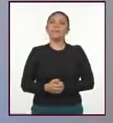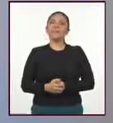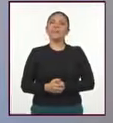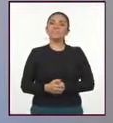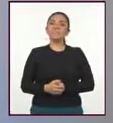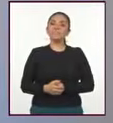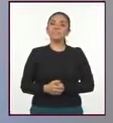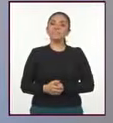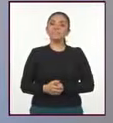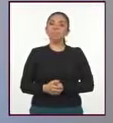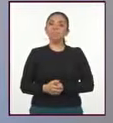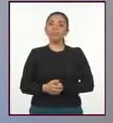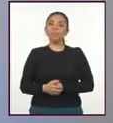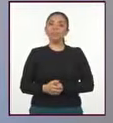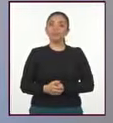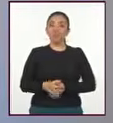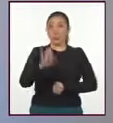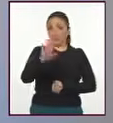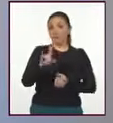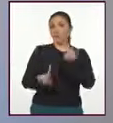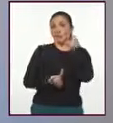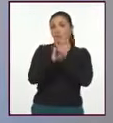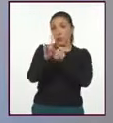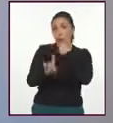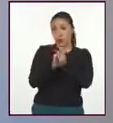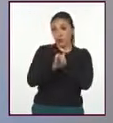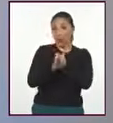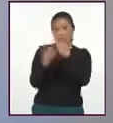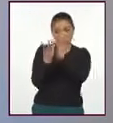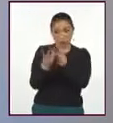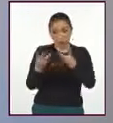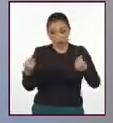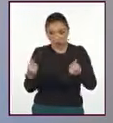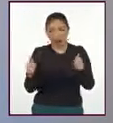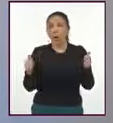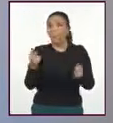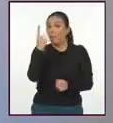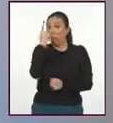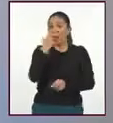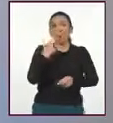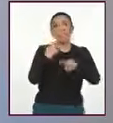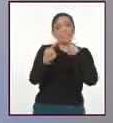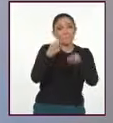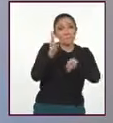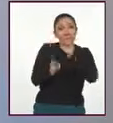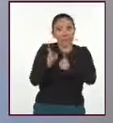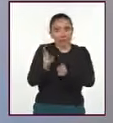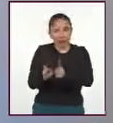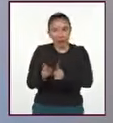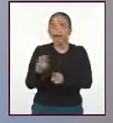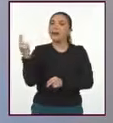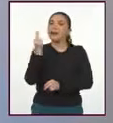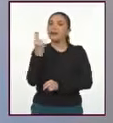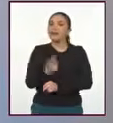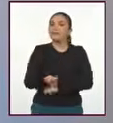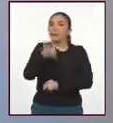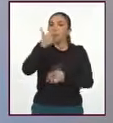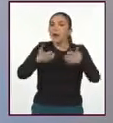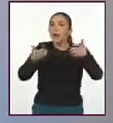Para poder solucionar con el diálogo, pues una forma sería darles la pauta de cómo lo pueden